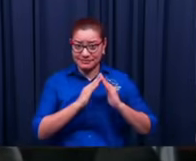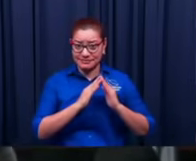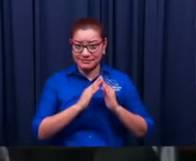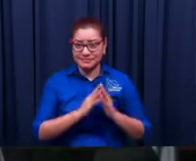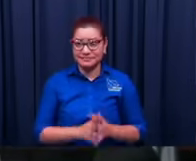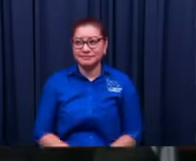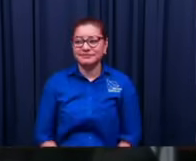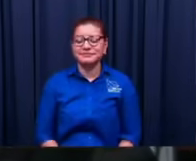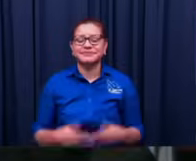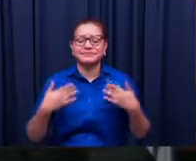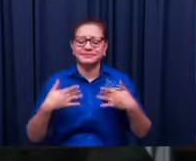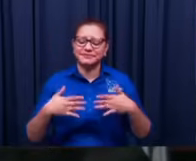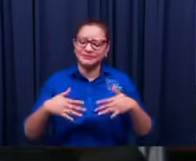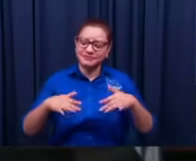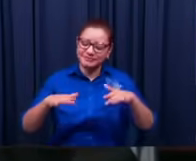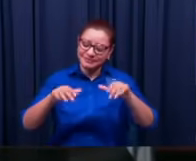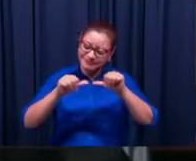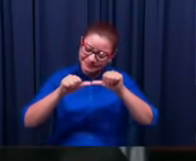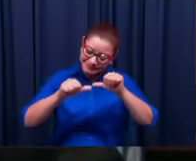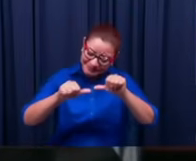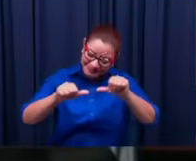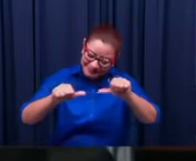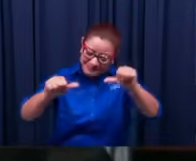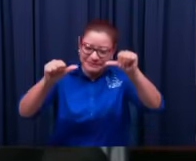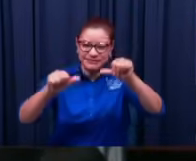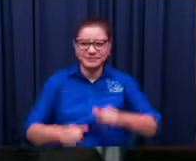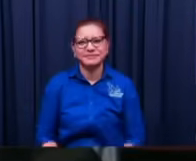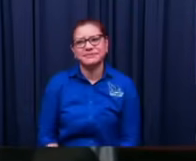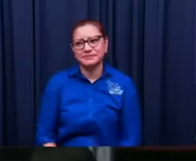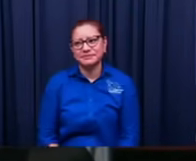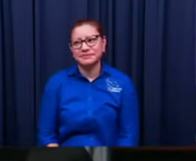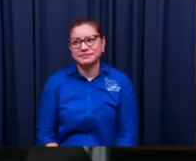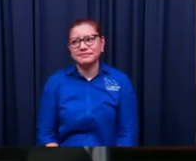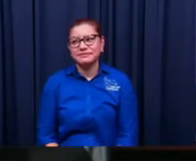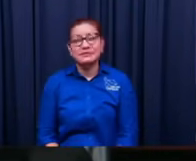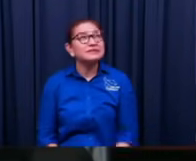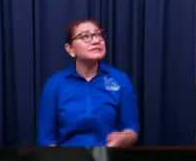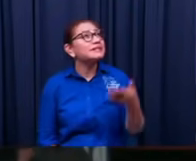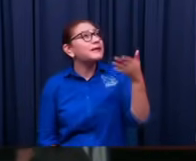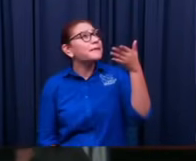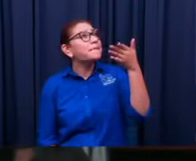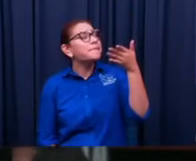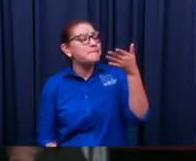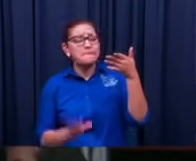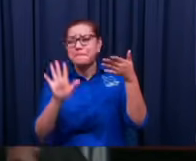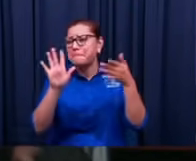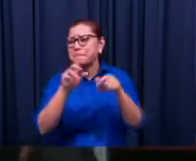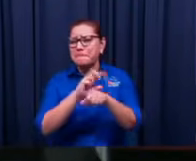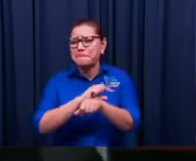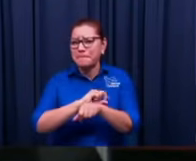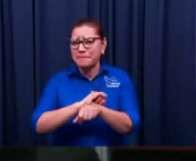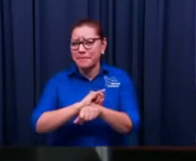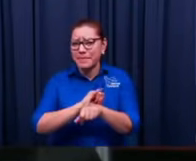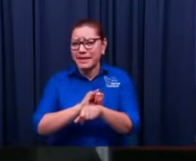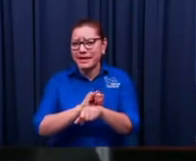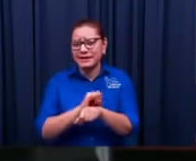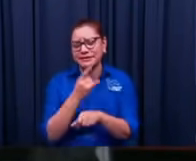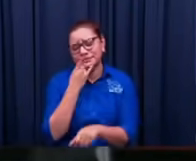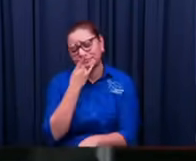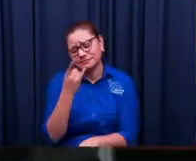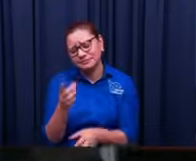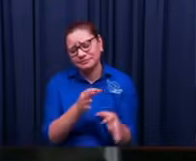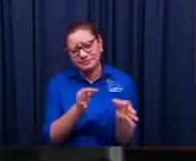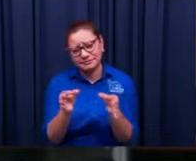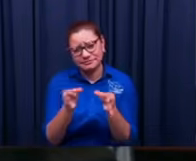Ok, bueno, sigamos entonces acá, pues. Entonces, en los 5 minutitos que todavía tengo para terminar de